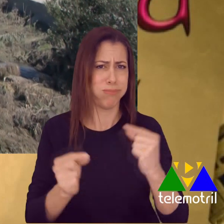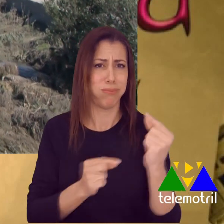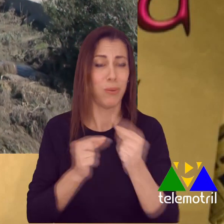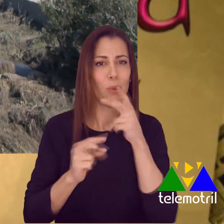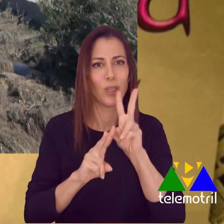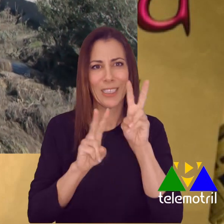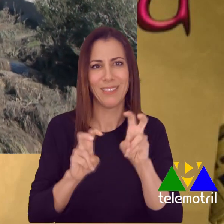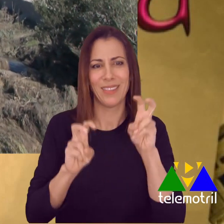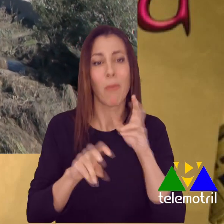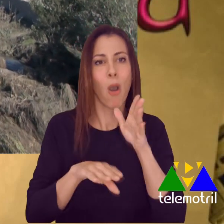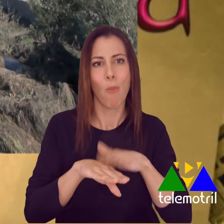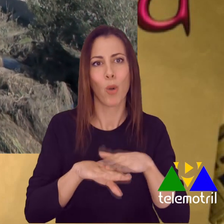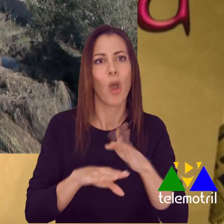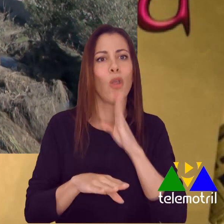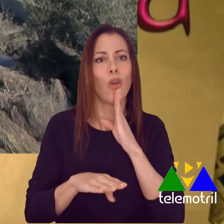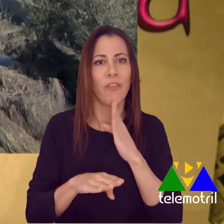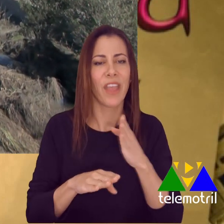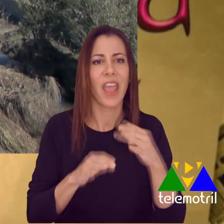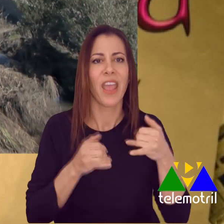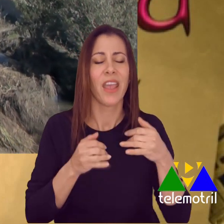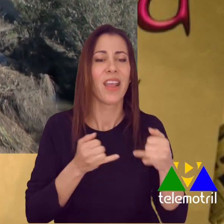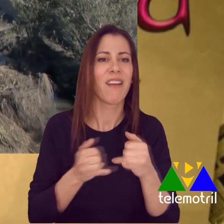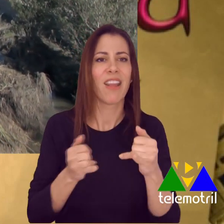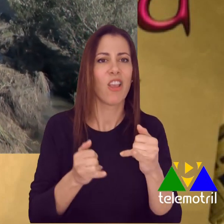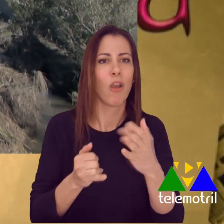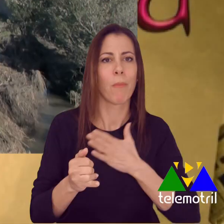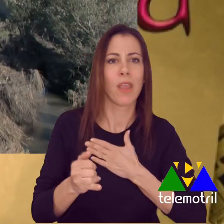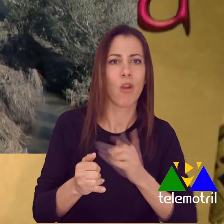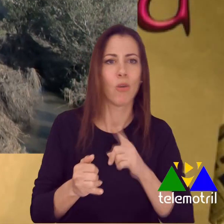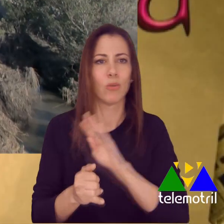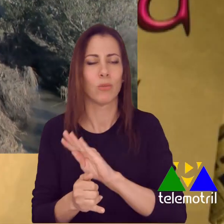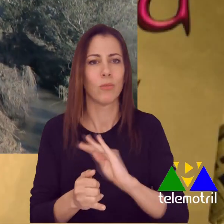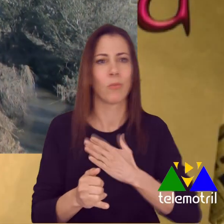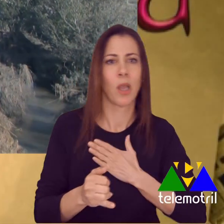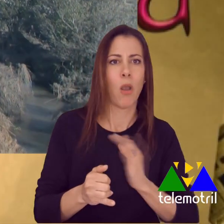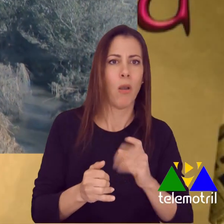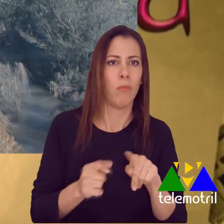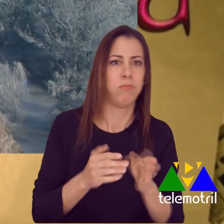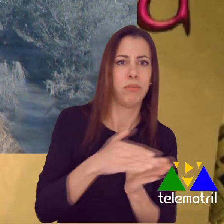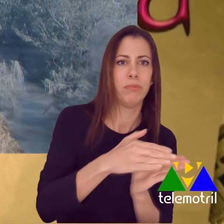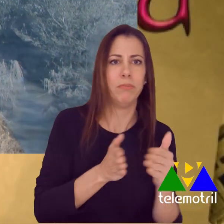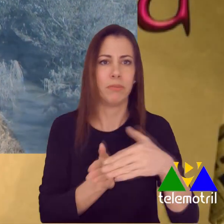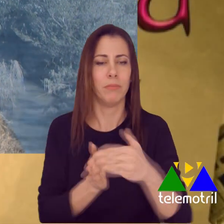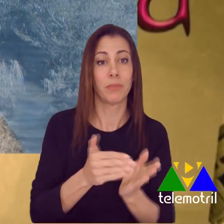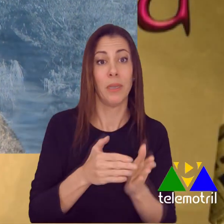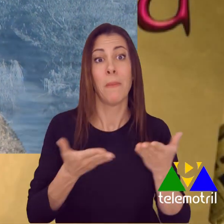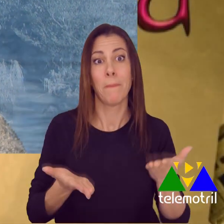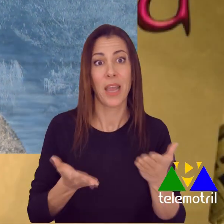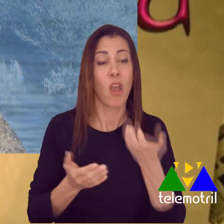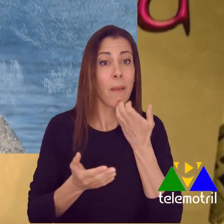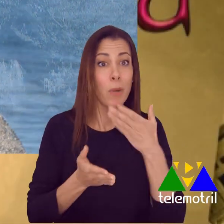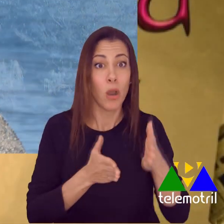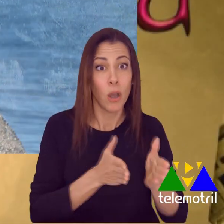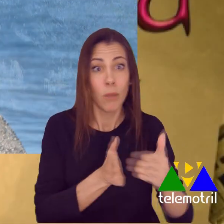por culpa de dónde partía el río y de dónde unas veces iba para un lado, otras veces para... Que partía para la